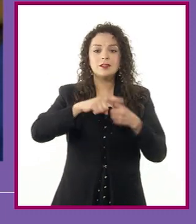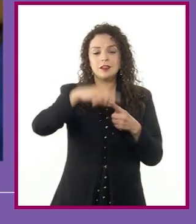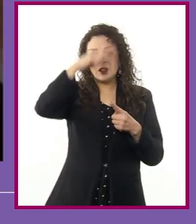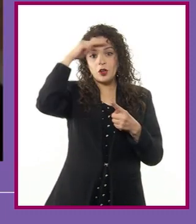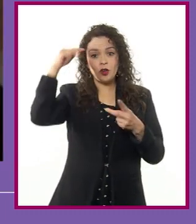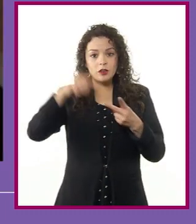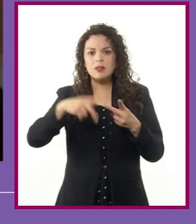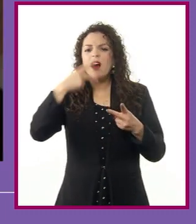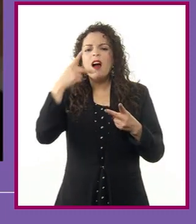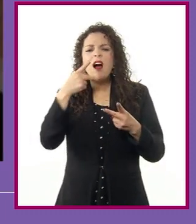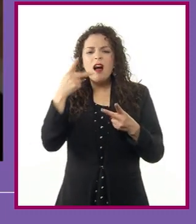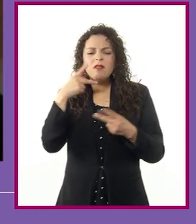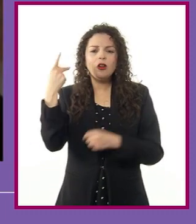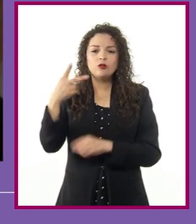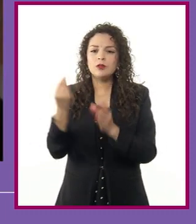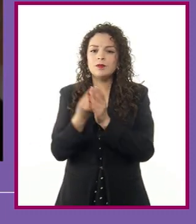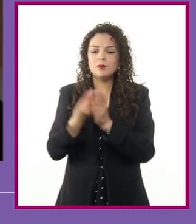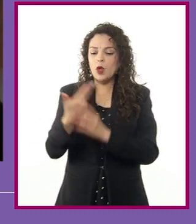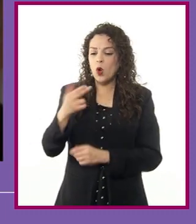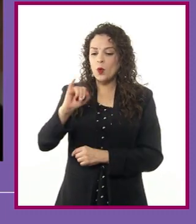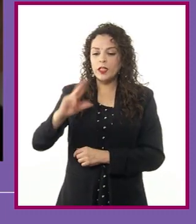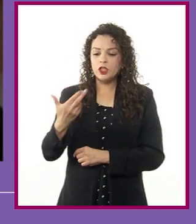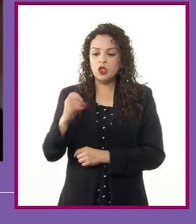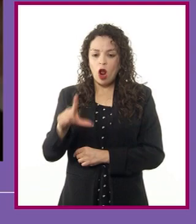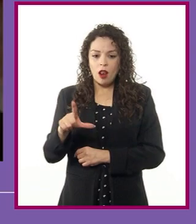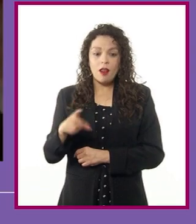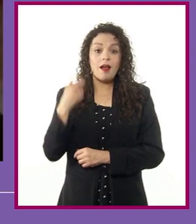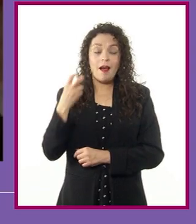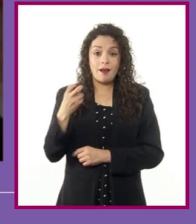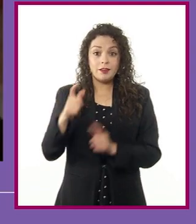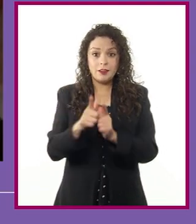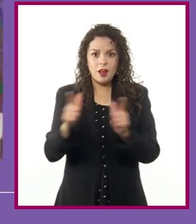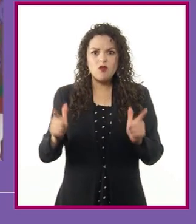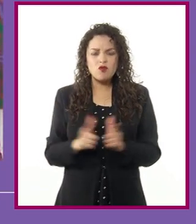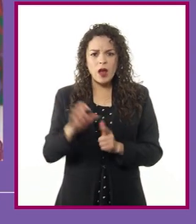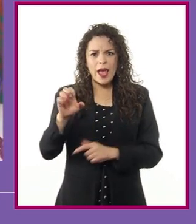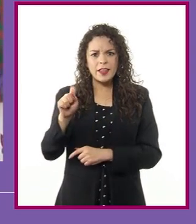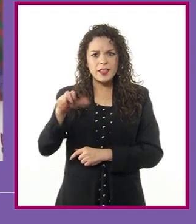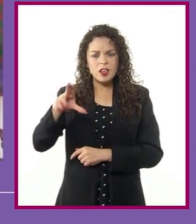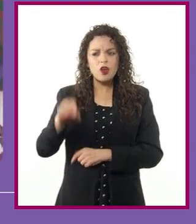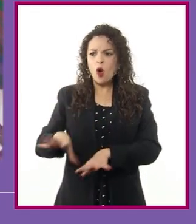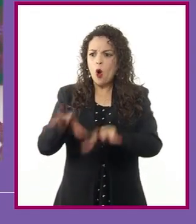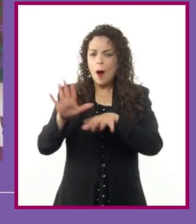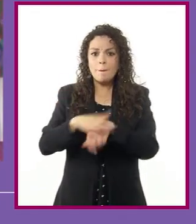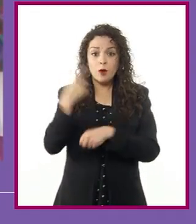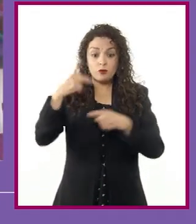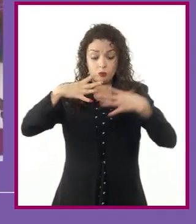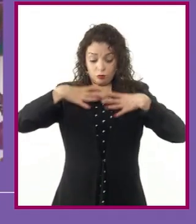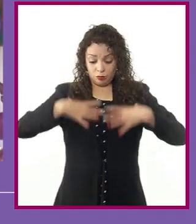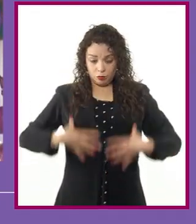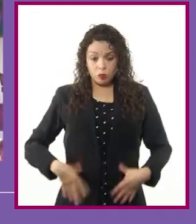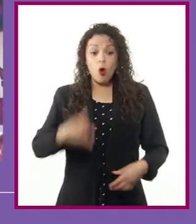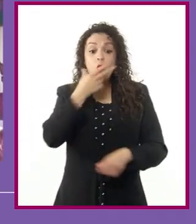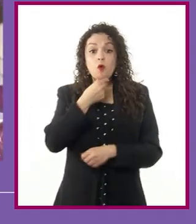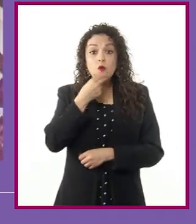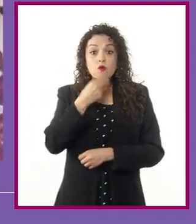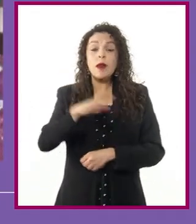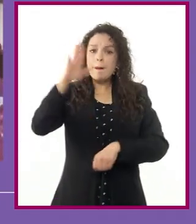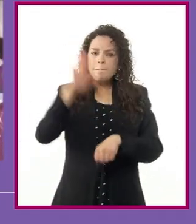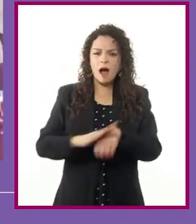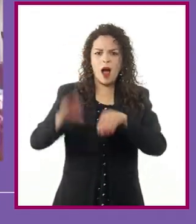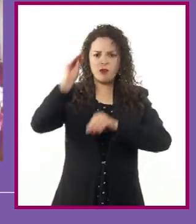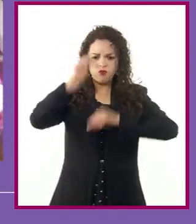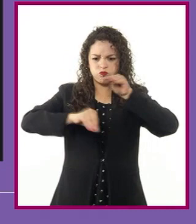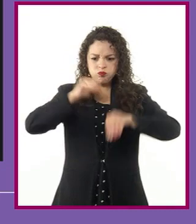huichol. Este grupo étnico resalta por su vestimenta. ¿Sabías que los hombres usan la ropa más adornada que